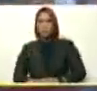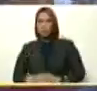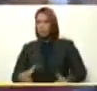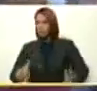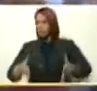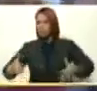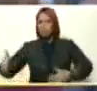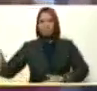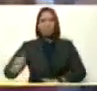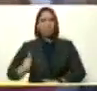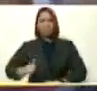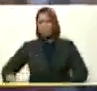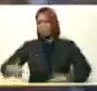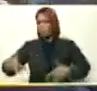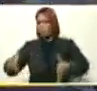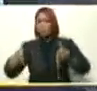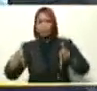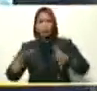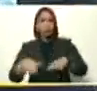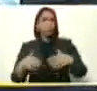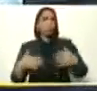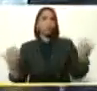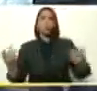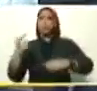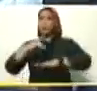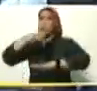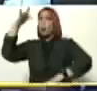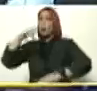quien gane cuando toque.